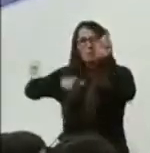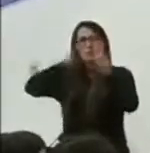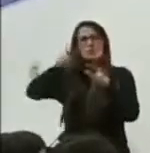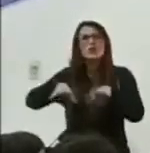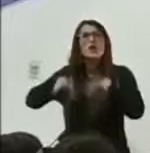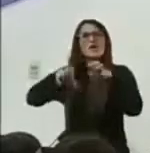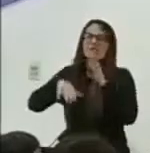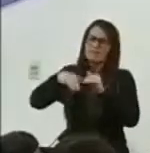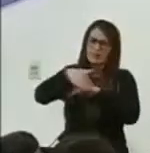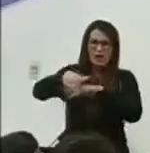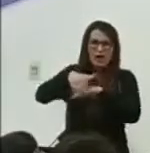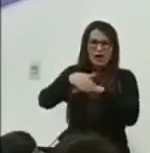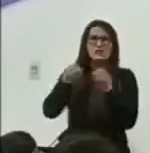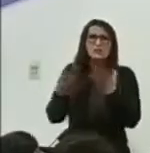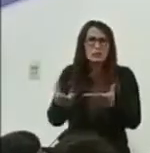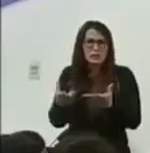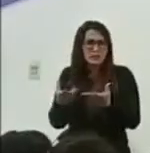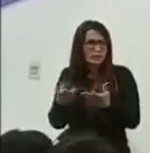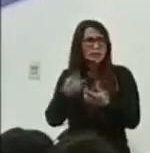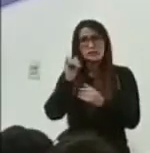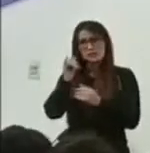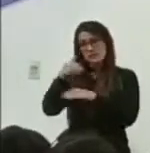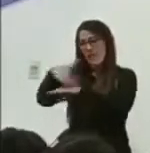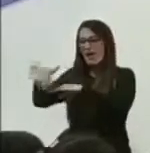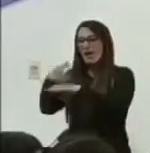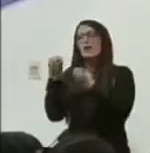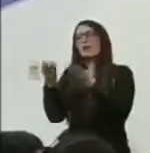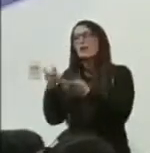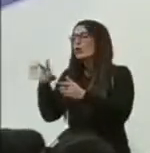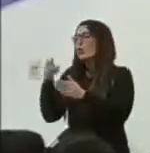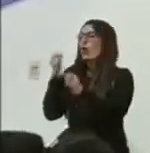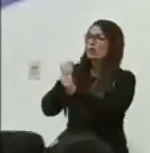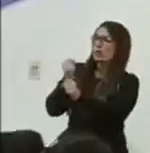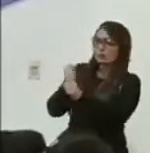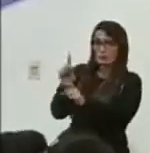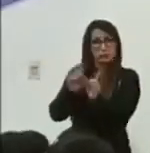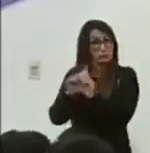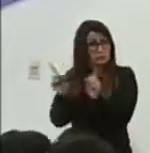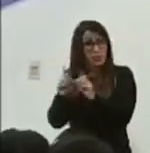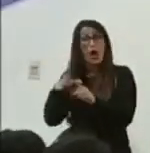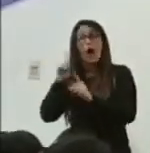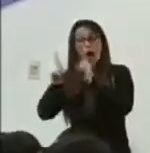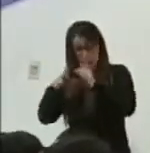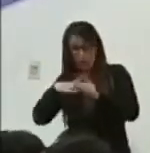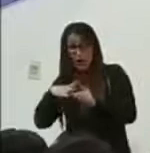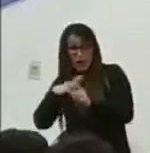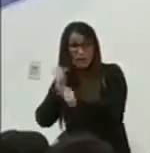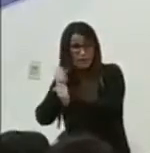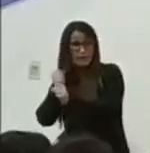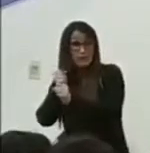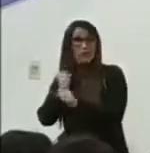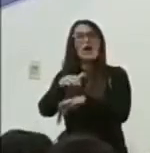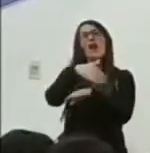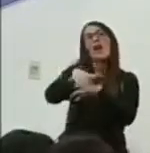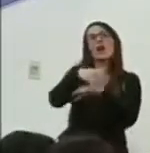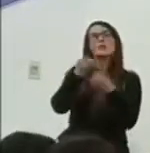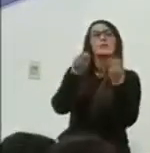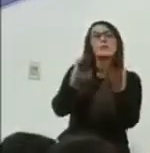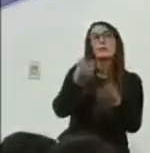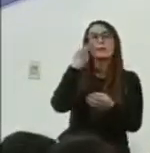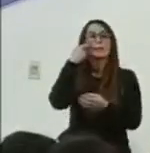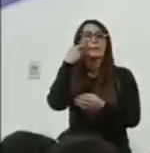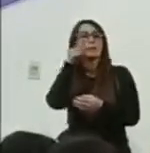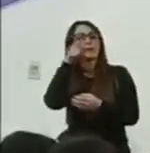esa complejidad. Porque vos decís, ¿están en la calle porque no tienen laburo? No, porque algunos tienen laburo. ¿Están en la calle porque tienen un problema